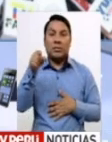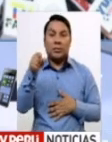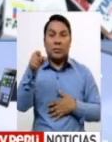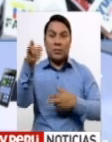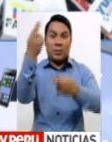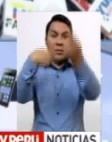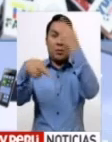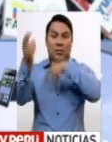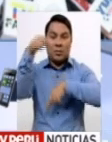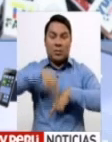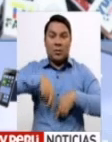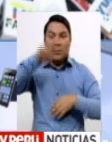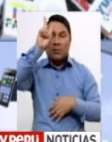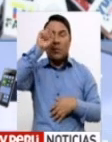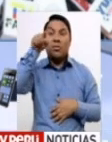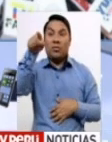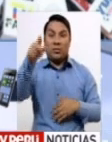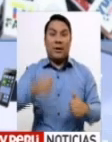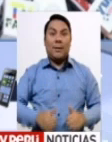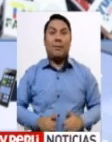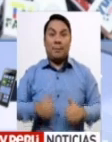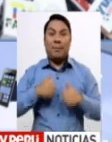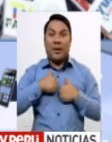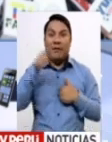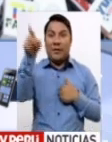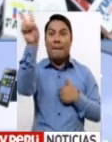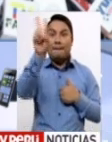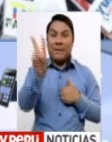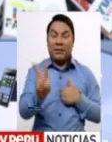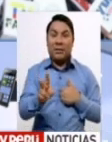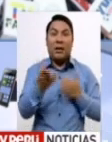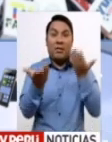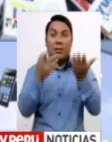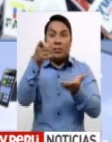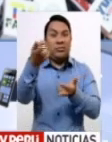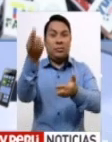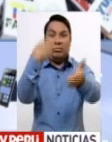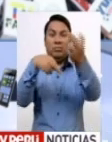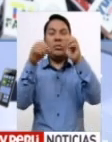nuestro país por la situación que se está viviendo en Venezuela. ¿Eso va a ser posible?